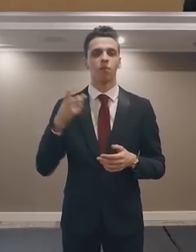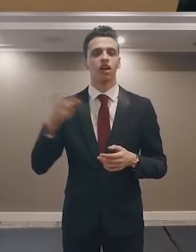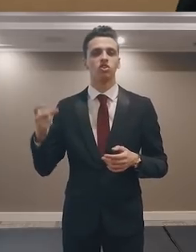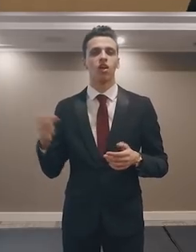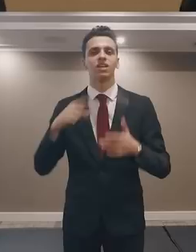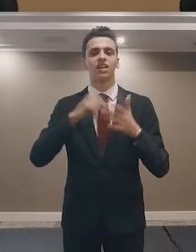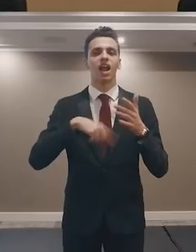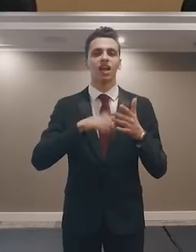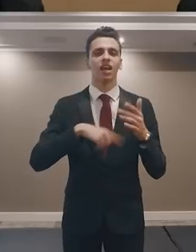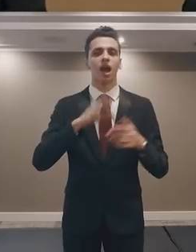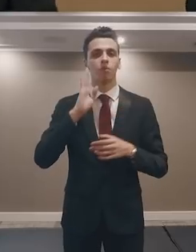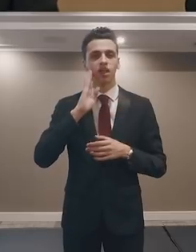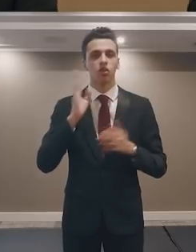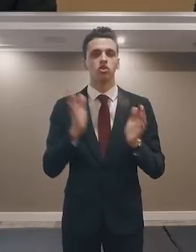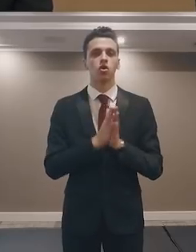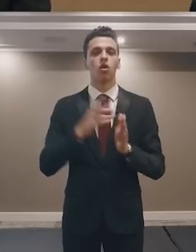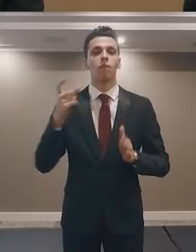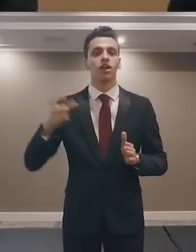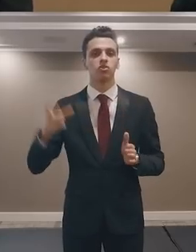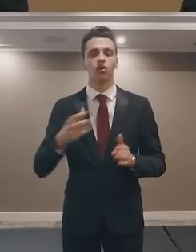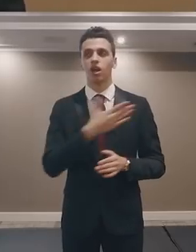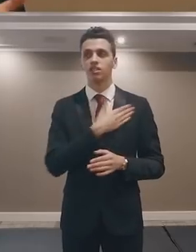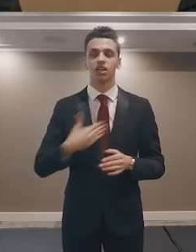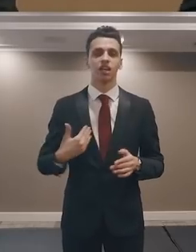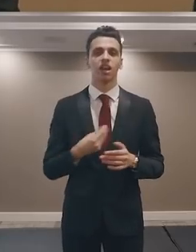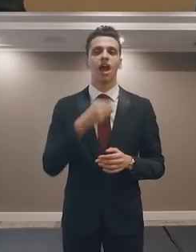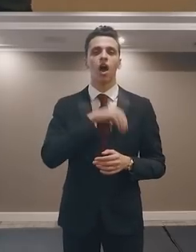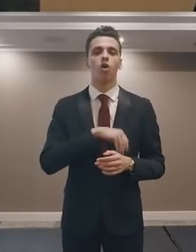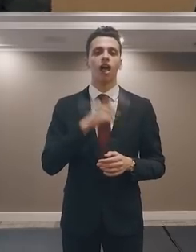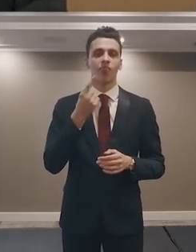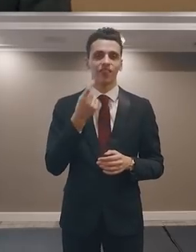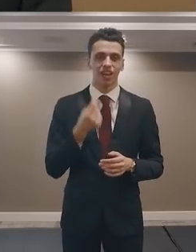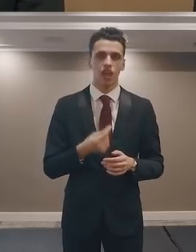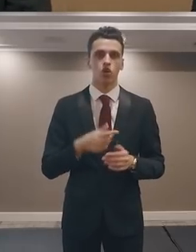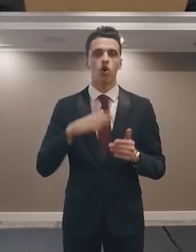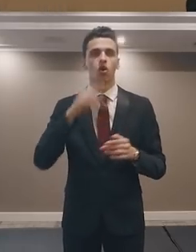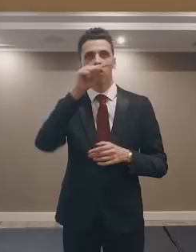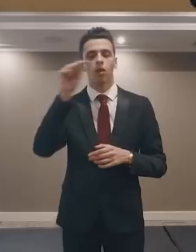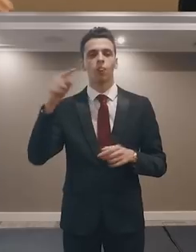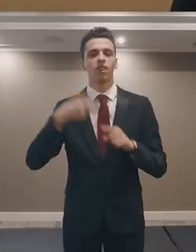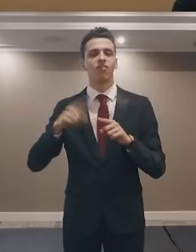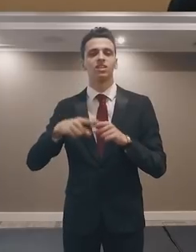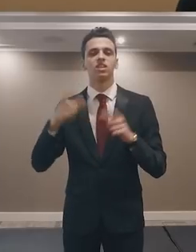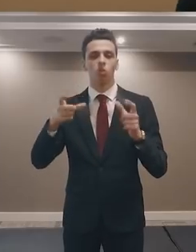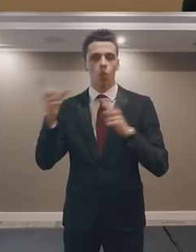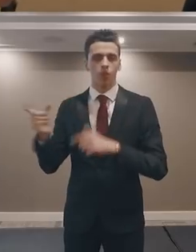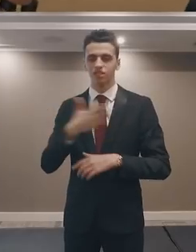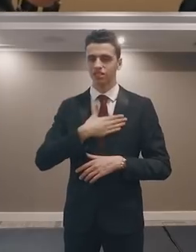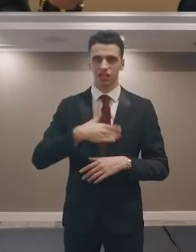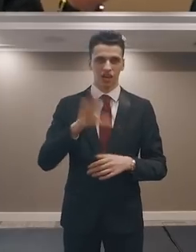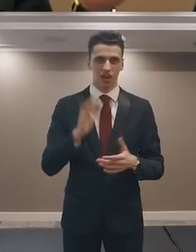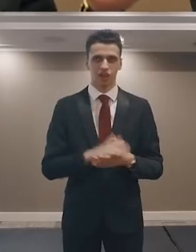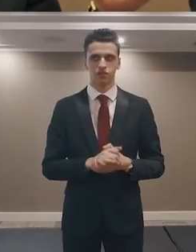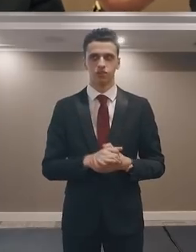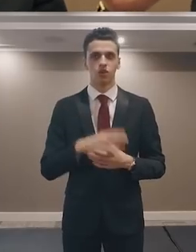con personas que quieren ahorrarse dinero en desplazamientos y estancias más de 128 mil personas en españa ganan más de mil euros al